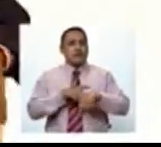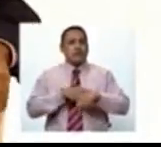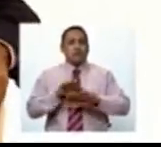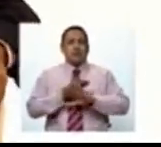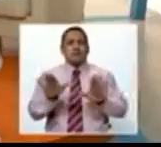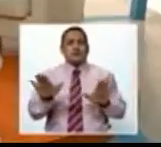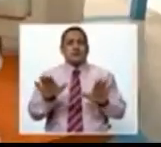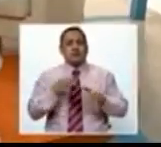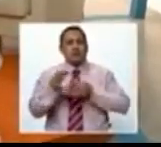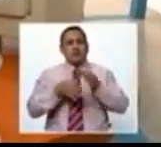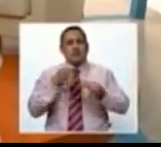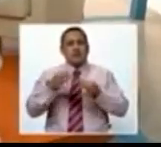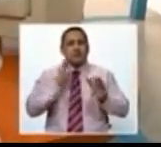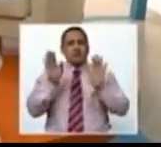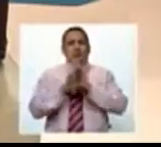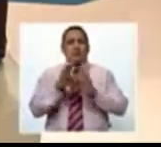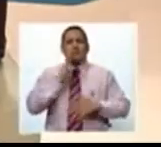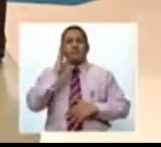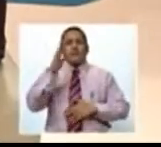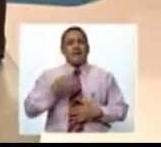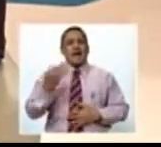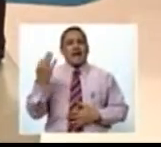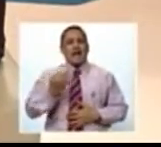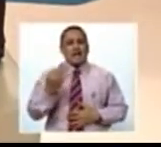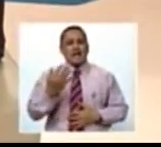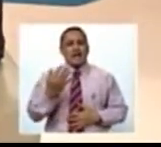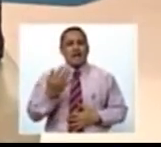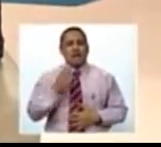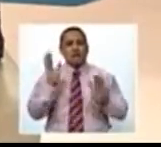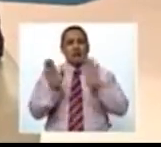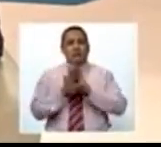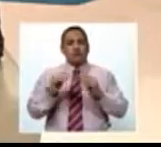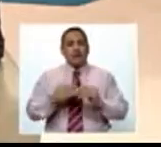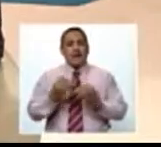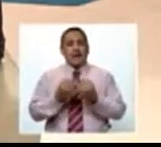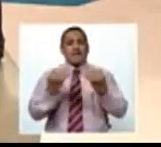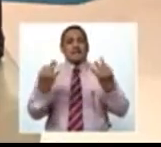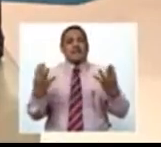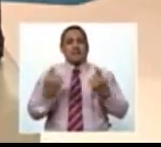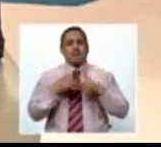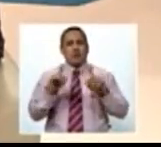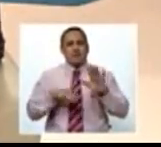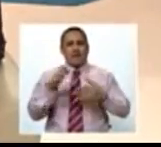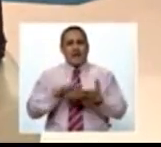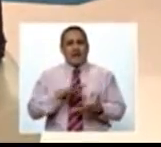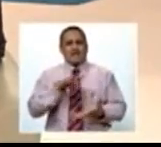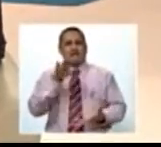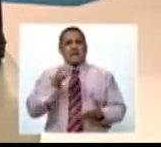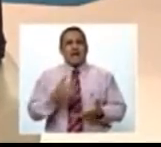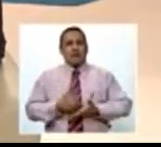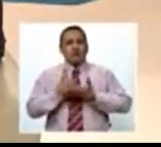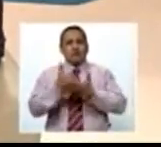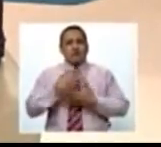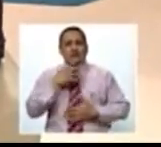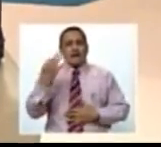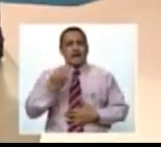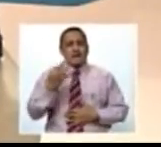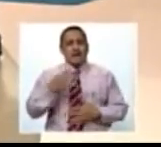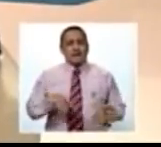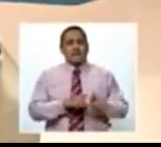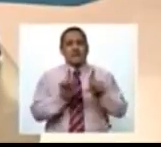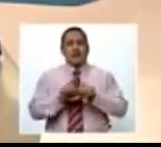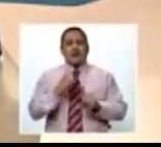Pero a ver, usted menciona el tema de la calidad sobre la cantidad, ¿no? Pero a veces la cantidad también ayuda a esa calidad, en tanto